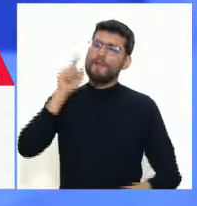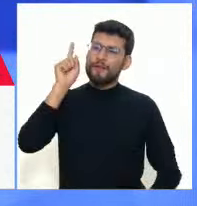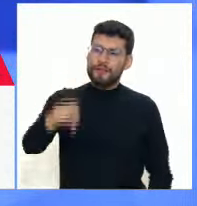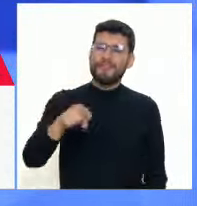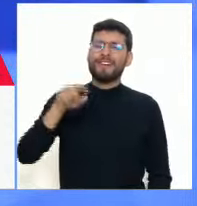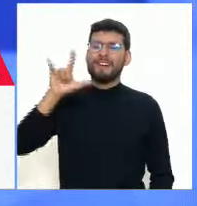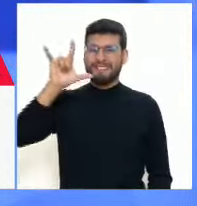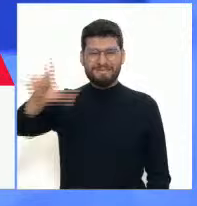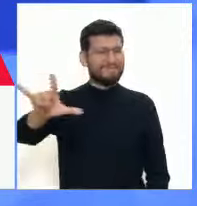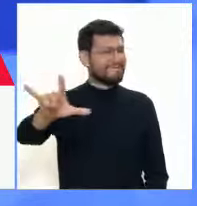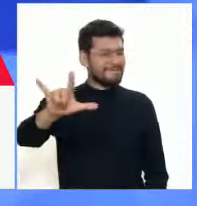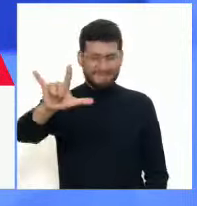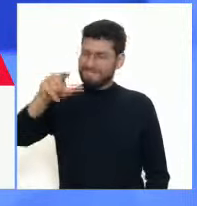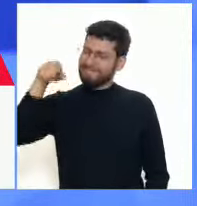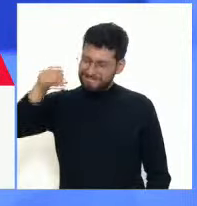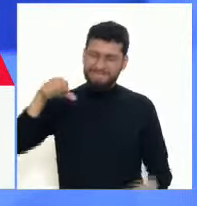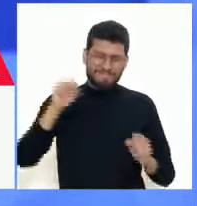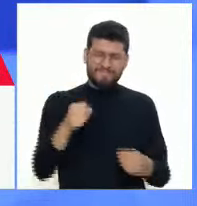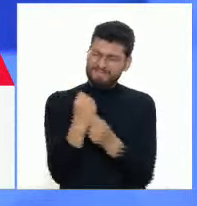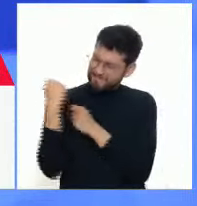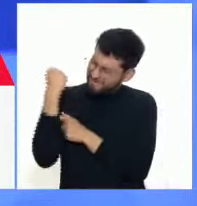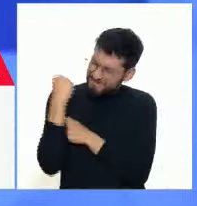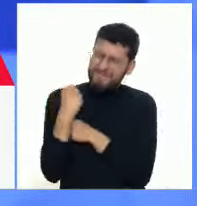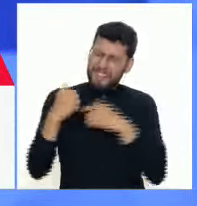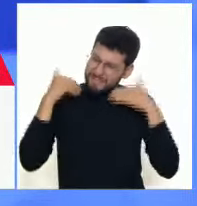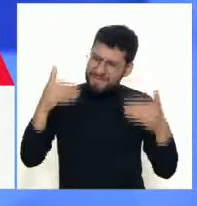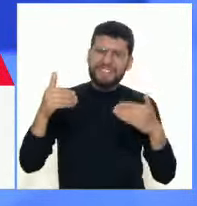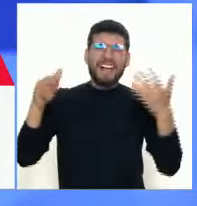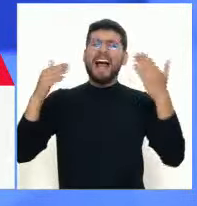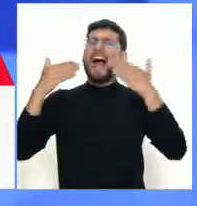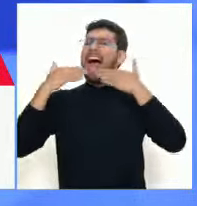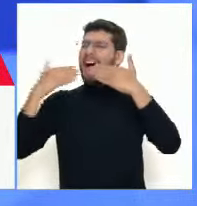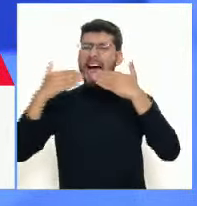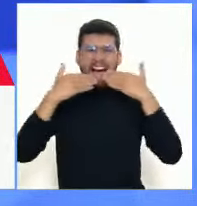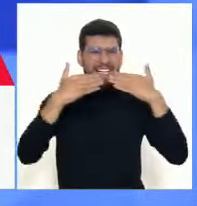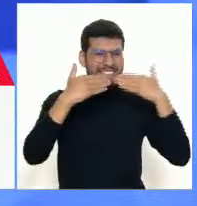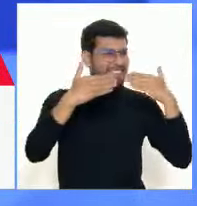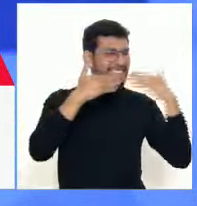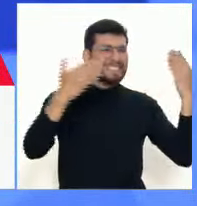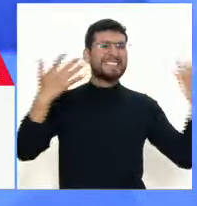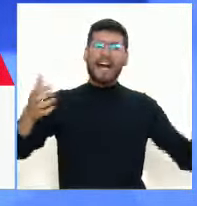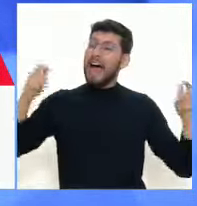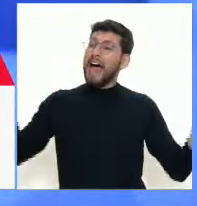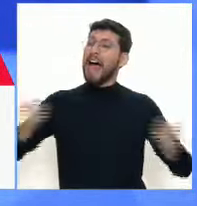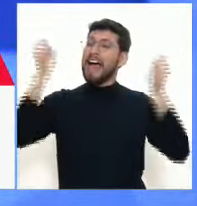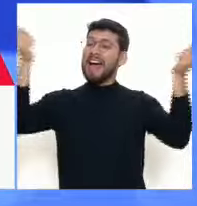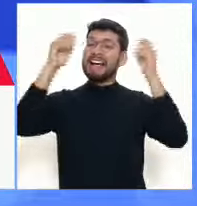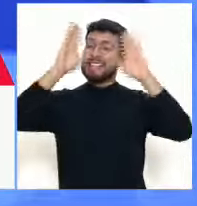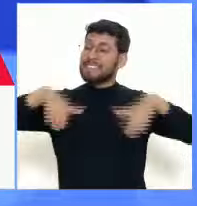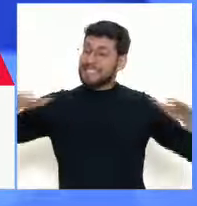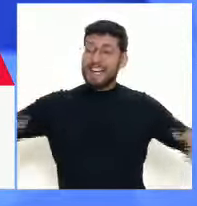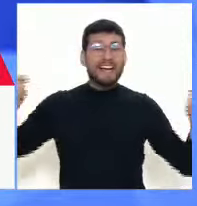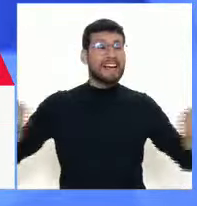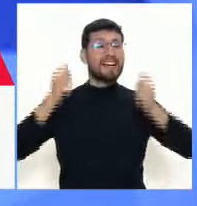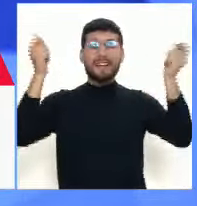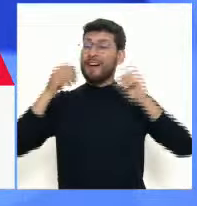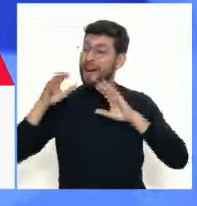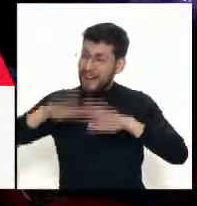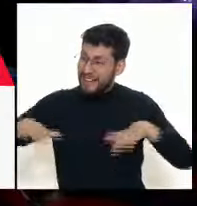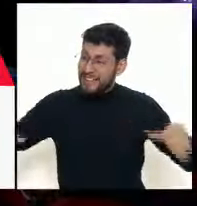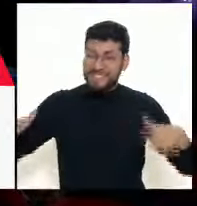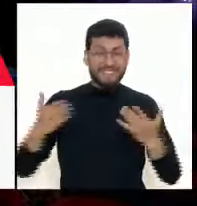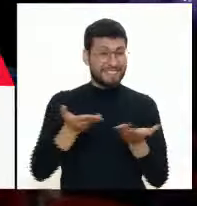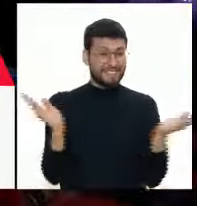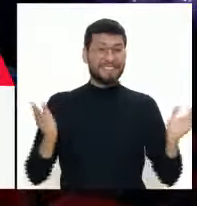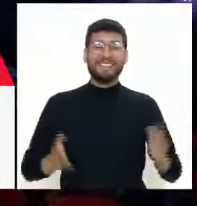mucho. Así es que, ¡puncha, adelante! ¡Gracias! ¡Gracias! ¡Que viva la niñez! ¡Que vivan los